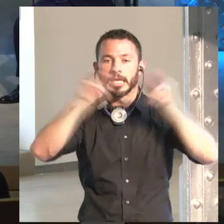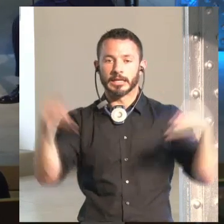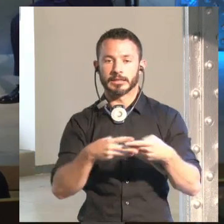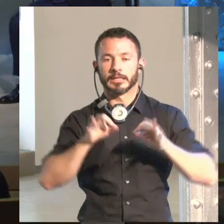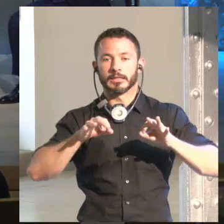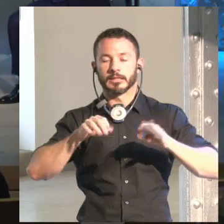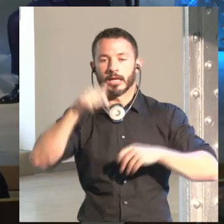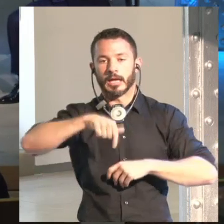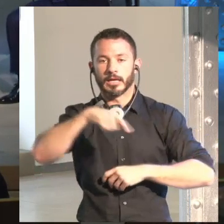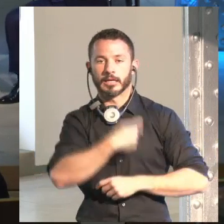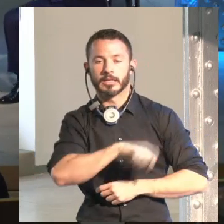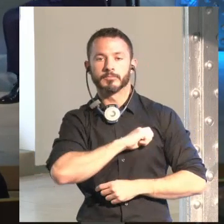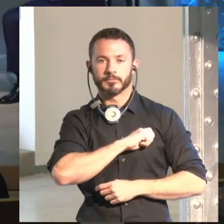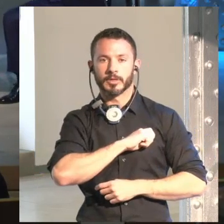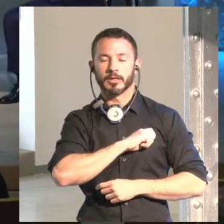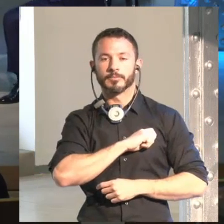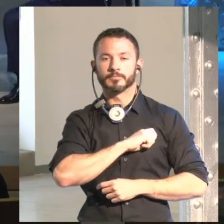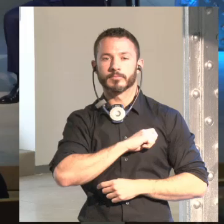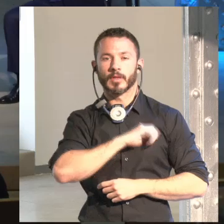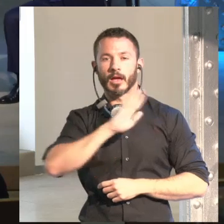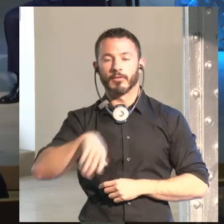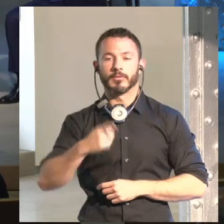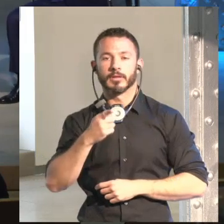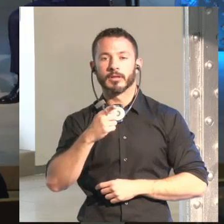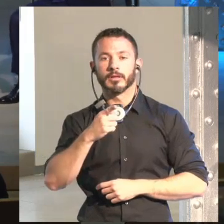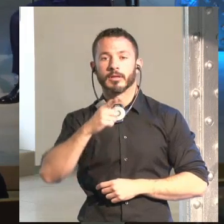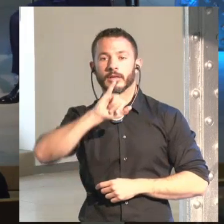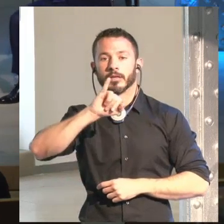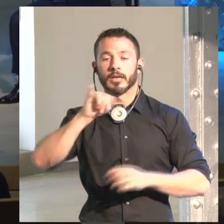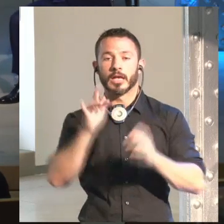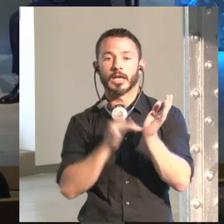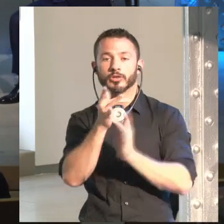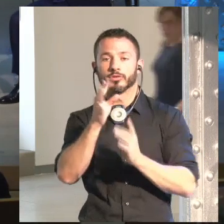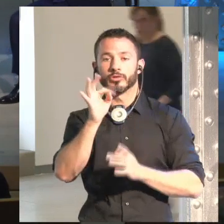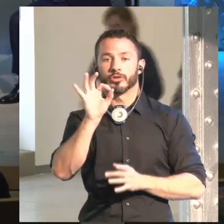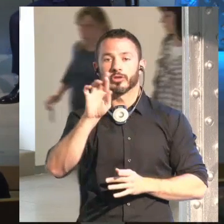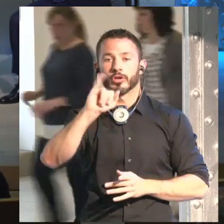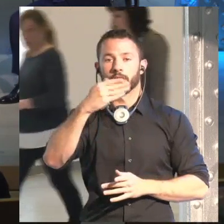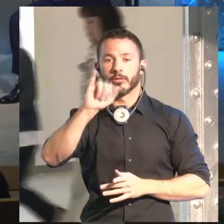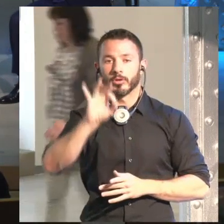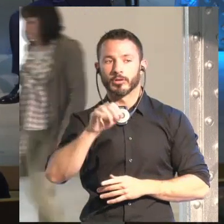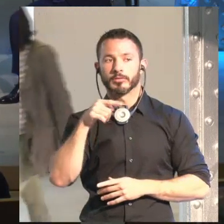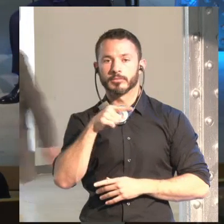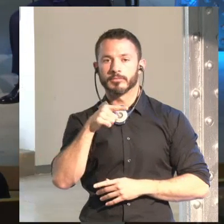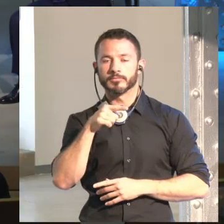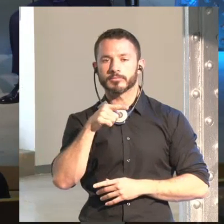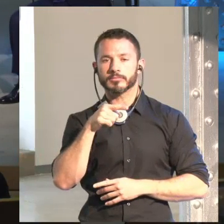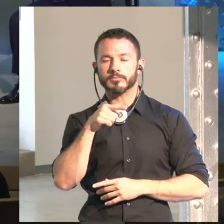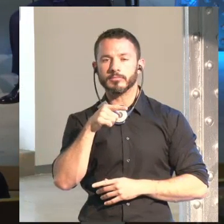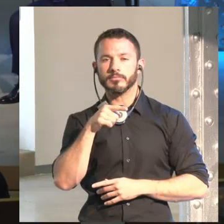España. Y al final, Jesús Toribio, que es socio en